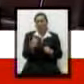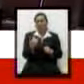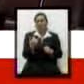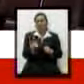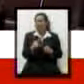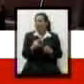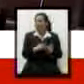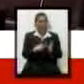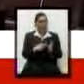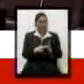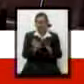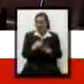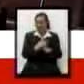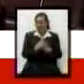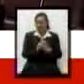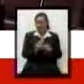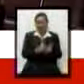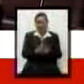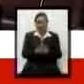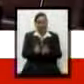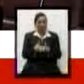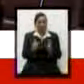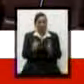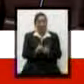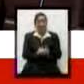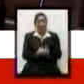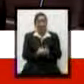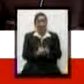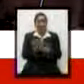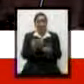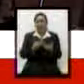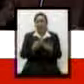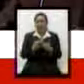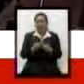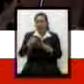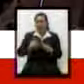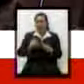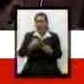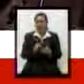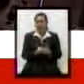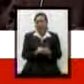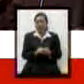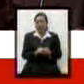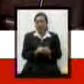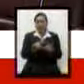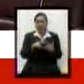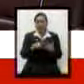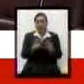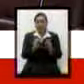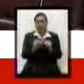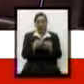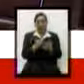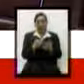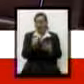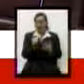Esto no significa de ninguna manera una carta abierta a estos regímenes especiales. El texto legal propuesto, y quiero